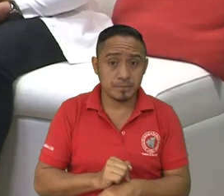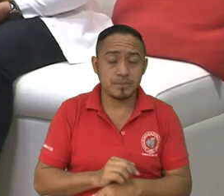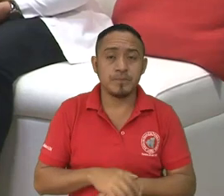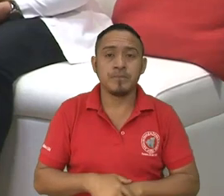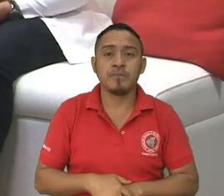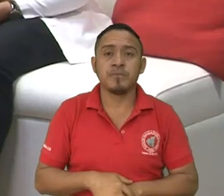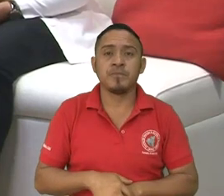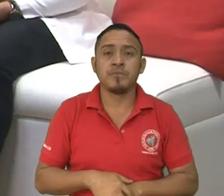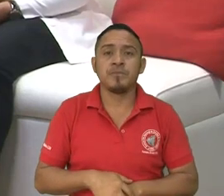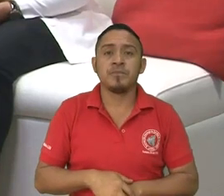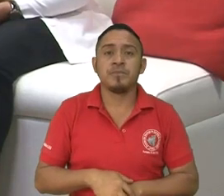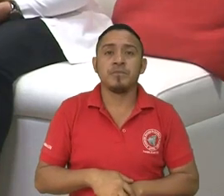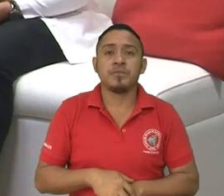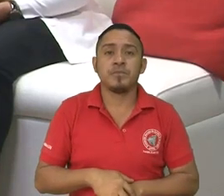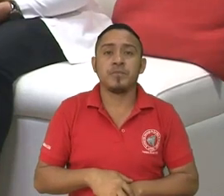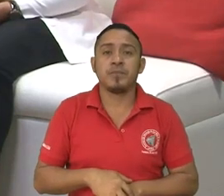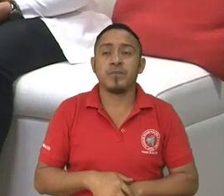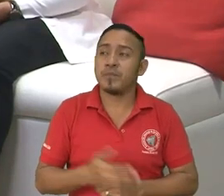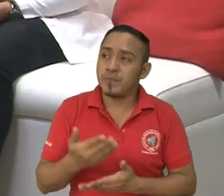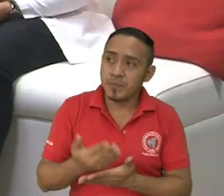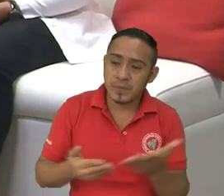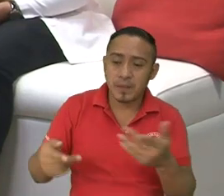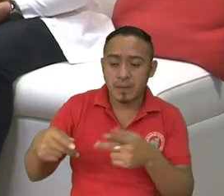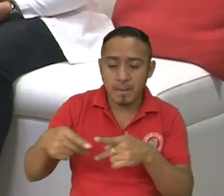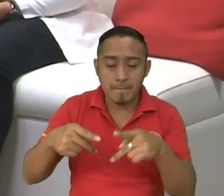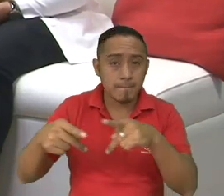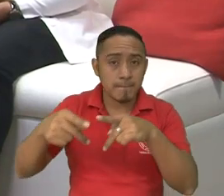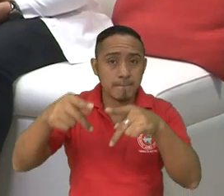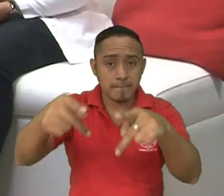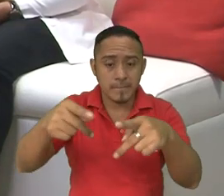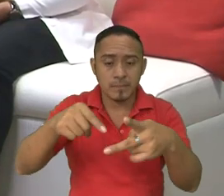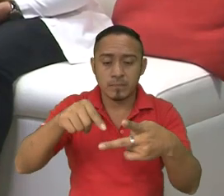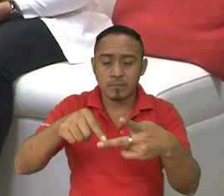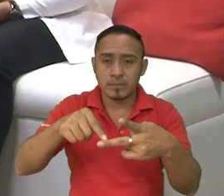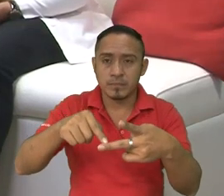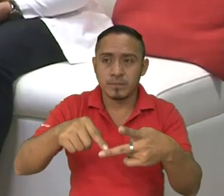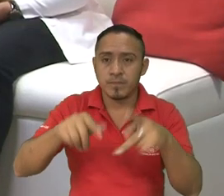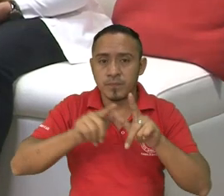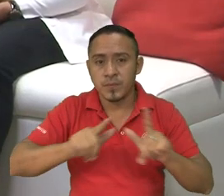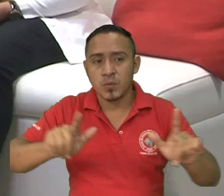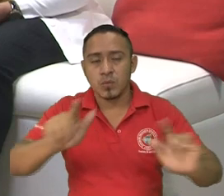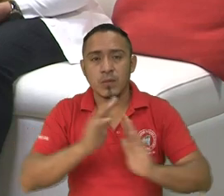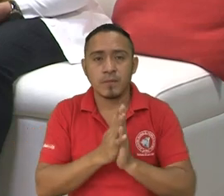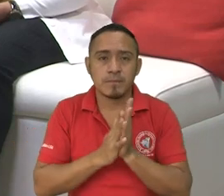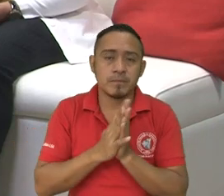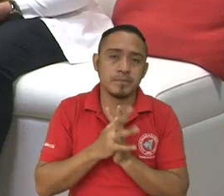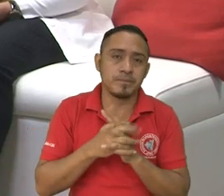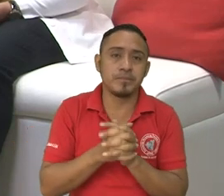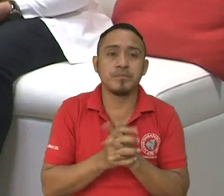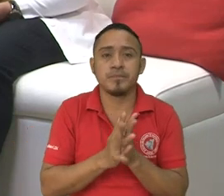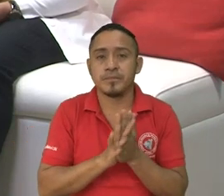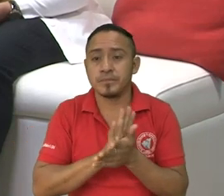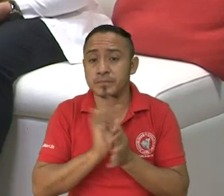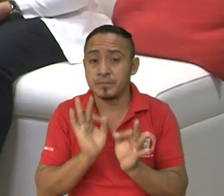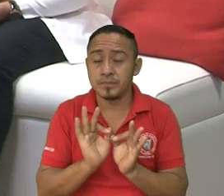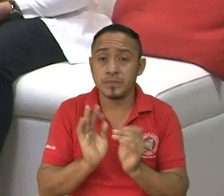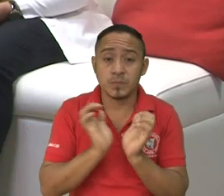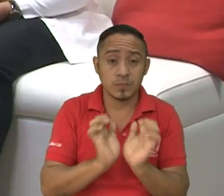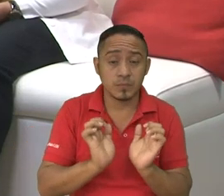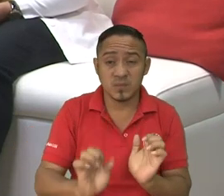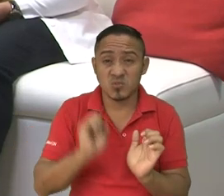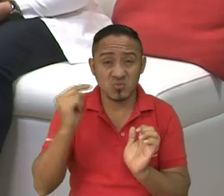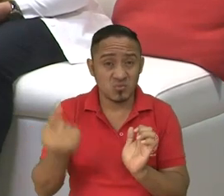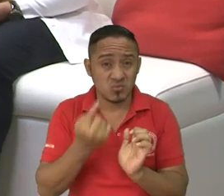licenciada? Sacarlo a pasear, sacarlo en lugares recreativos para que se recrea, porque no, el niño no va a estar